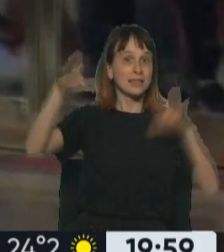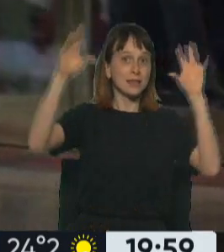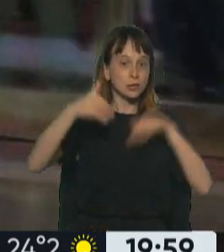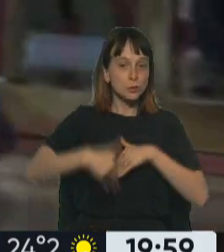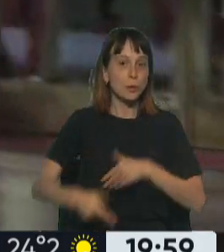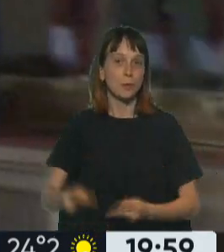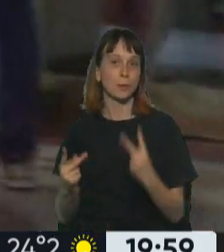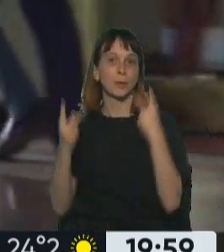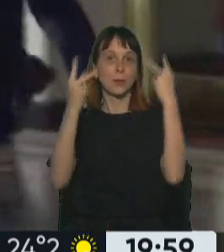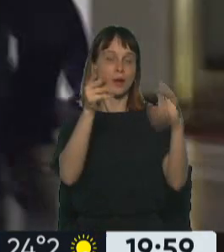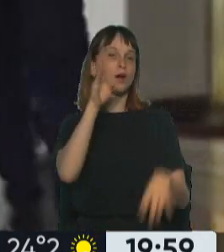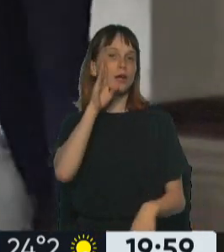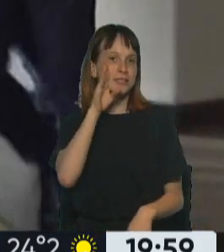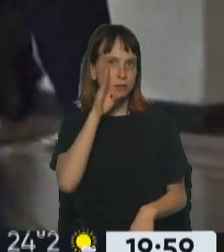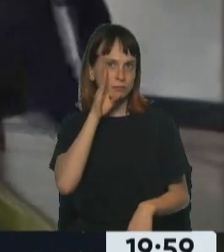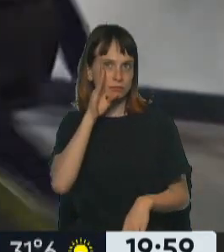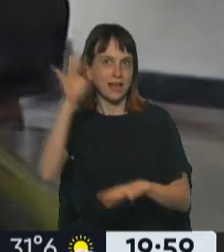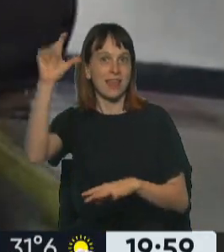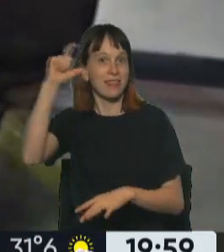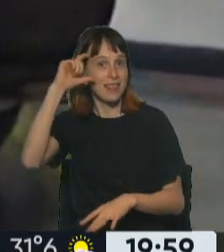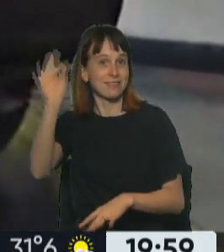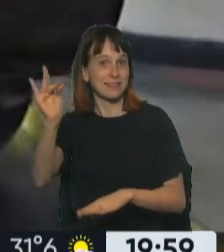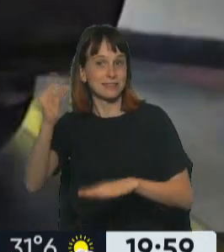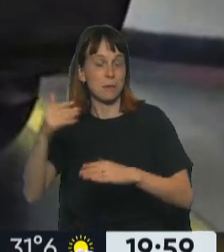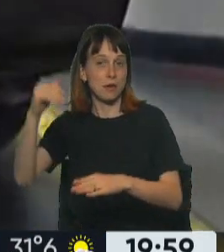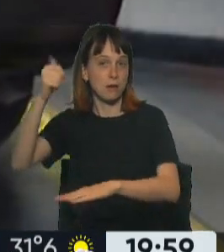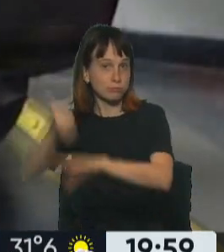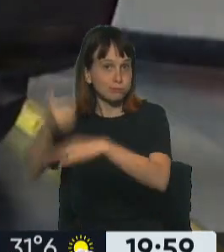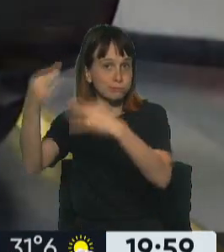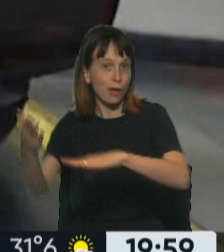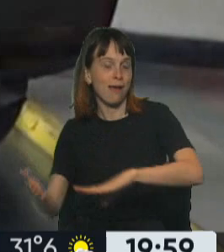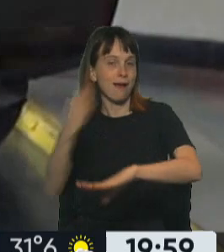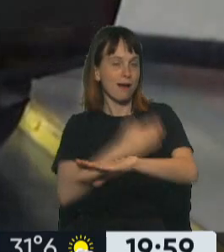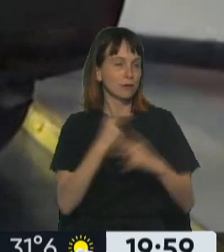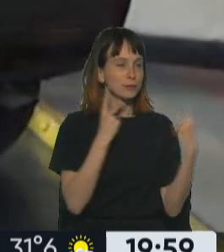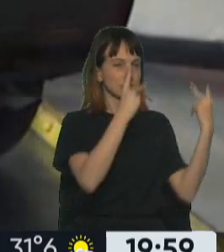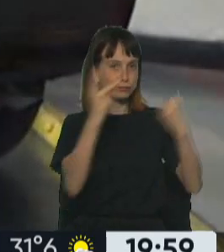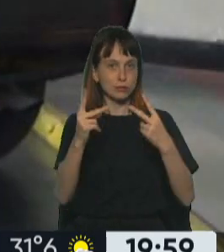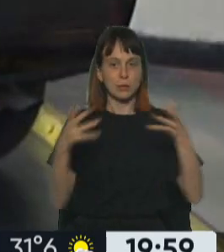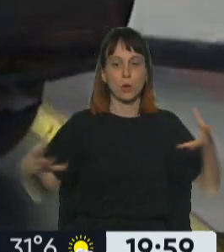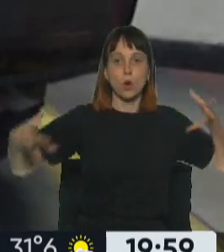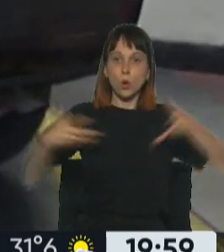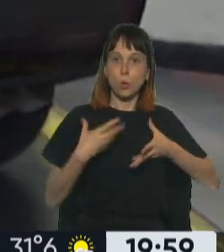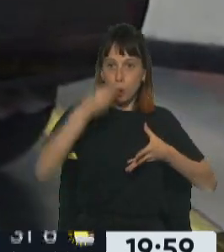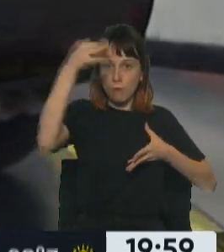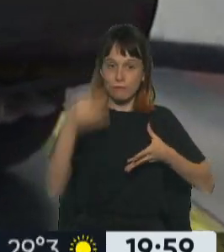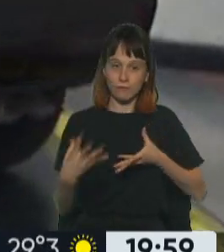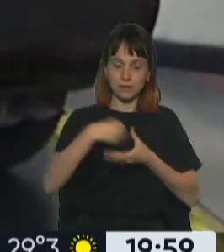viaje a Estados Unidos en la previa a su asunción del 10 de diciembre y en la comitiva, además de quien será su jefe de gabinete, Nicolás